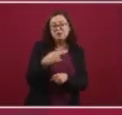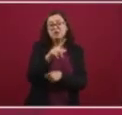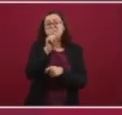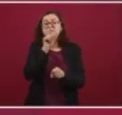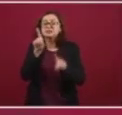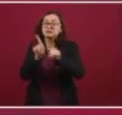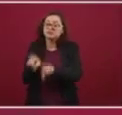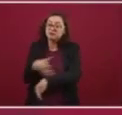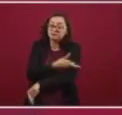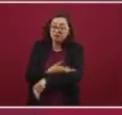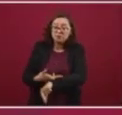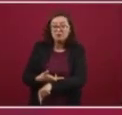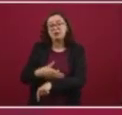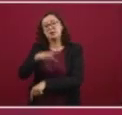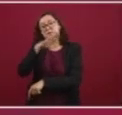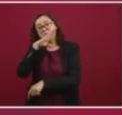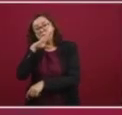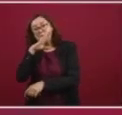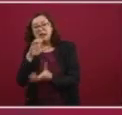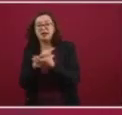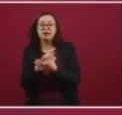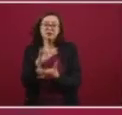sus madres, sus esposas,